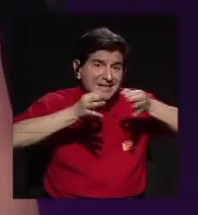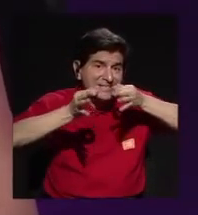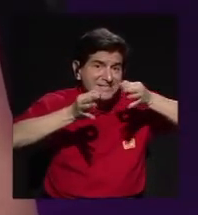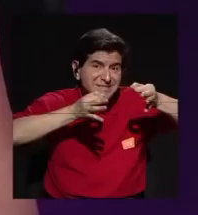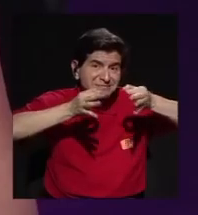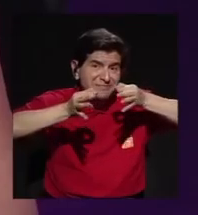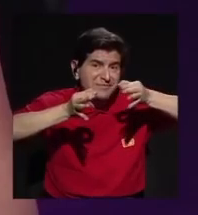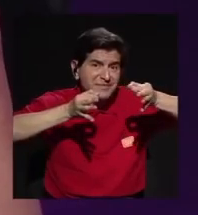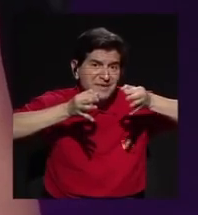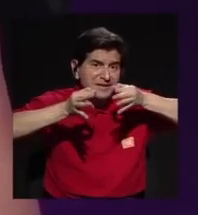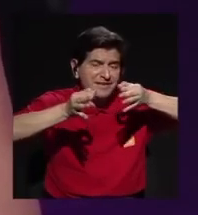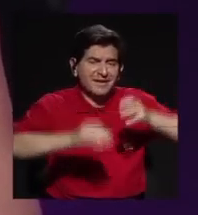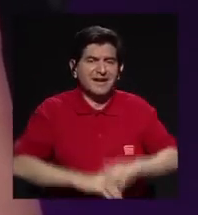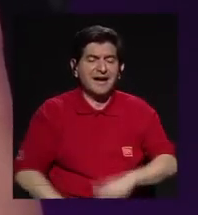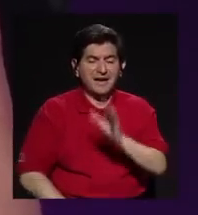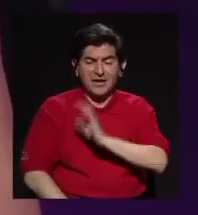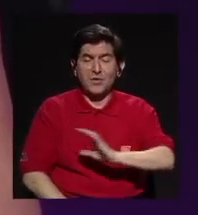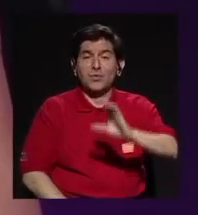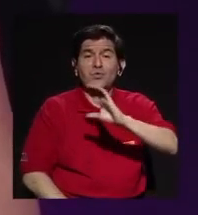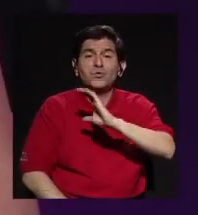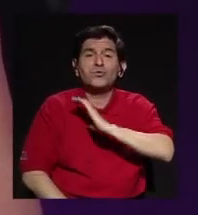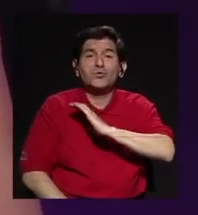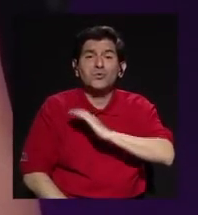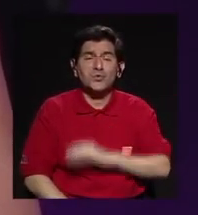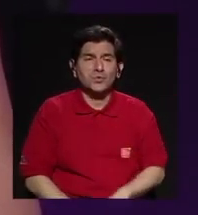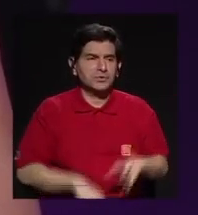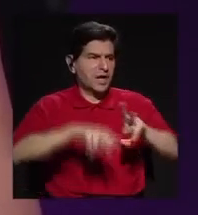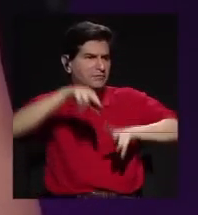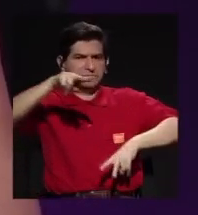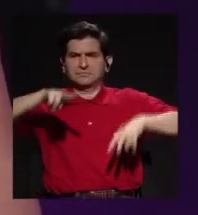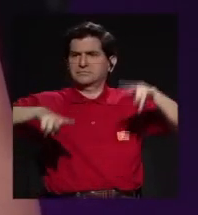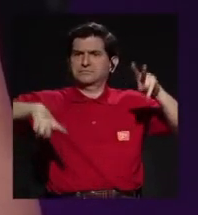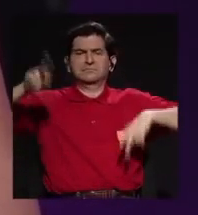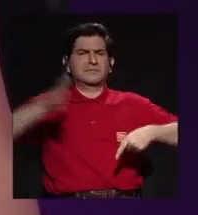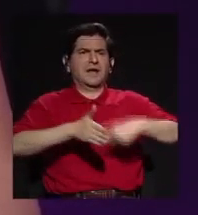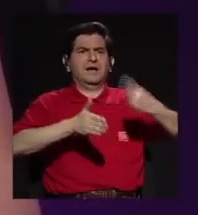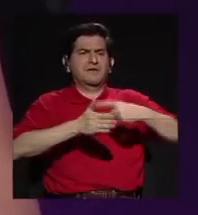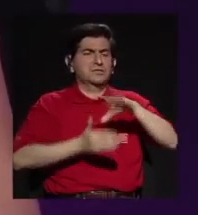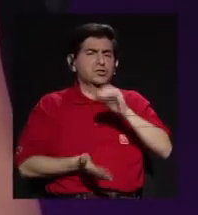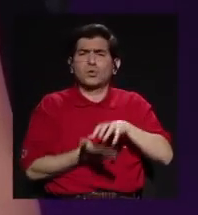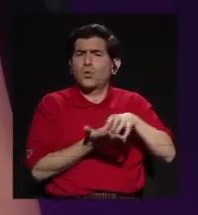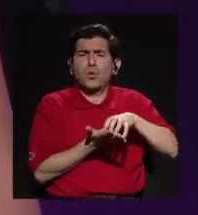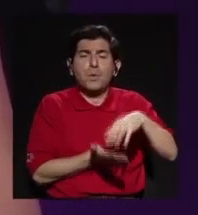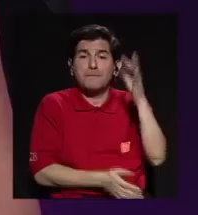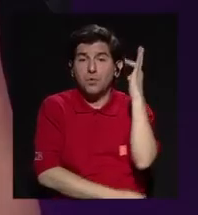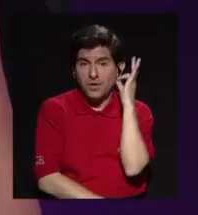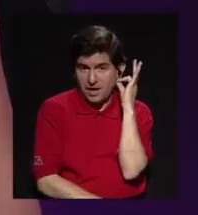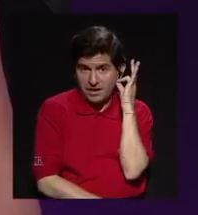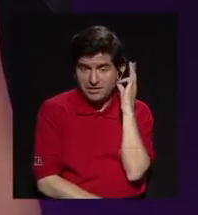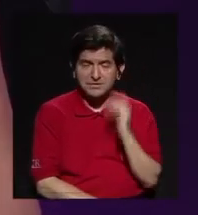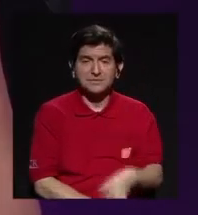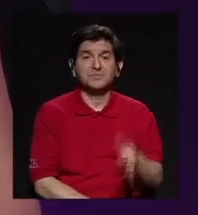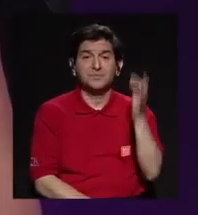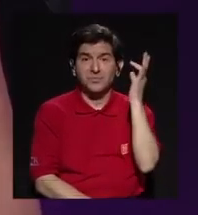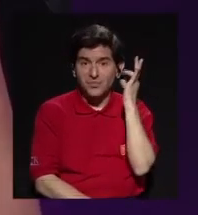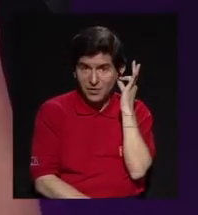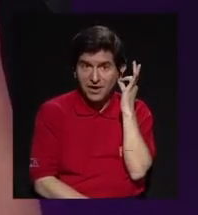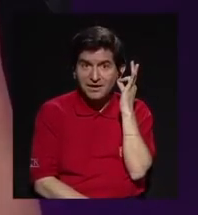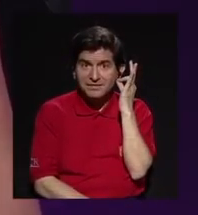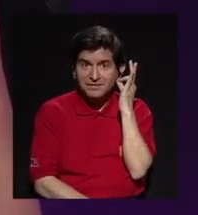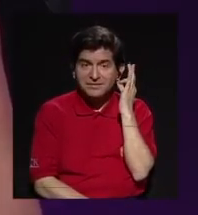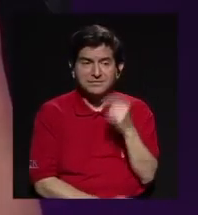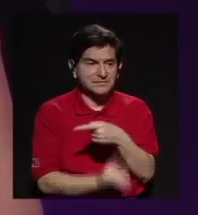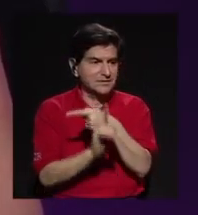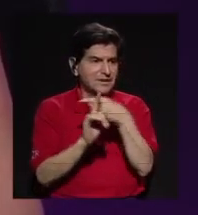la conducta oscilante en algunos momentos, indecisa de las mujeres. Las mujeres son